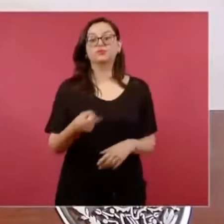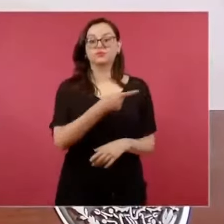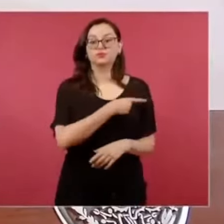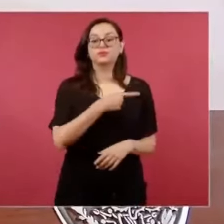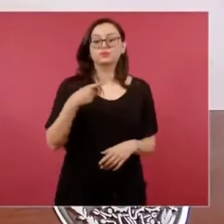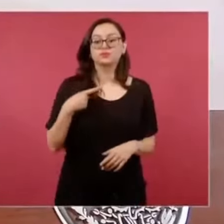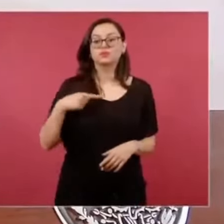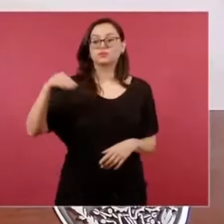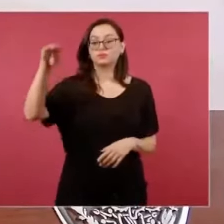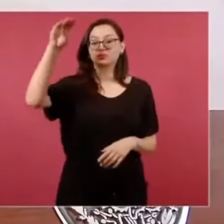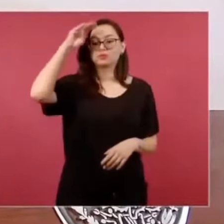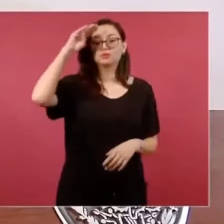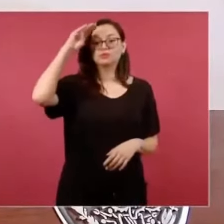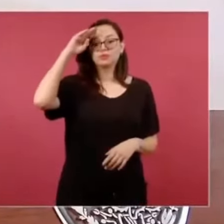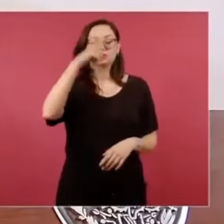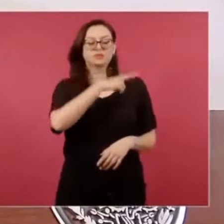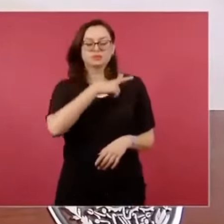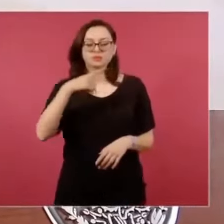que